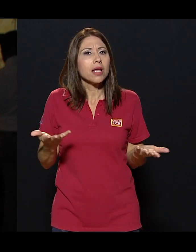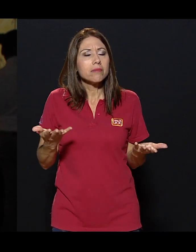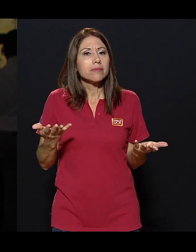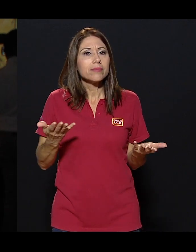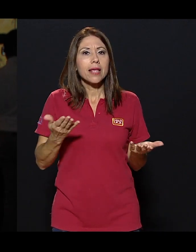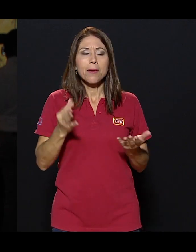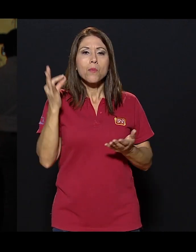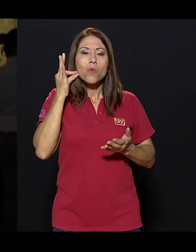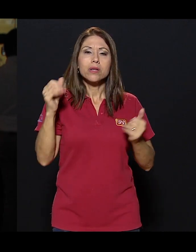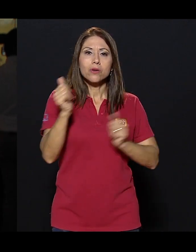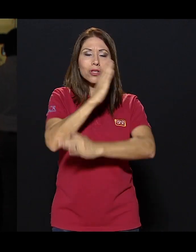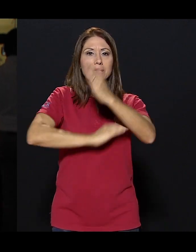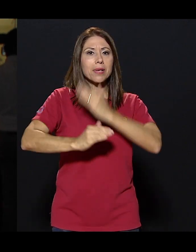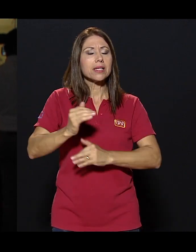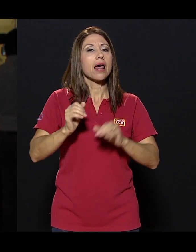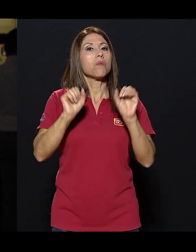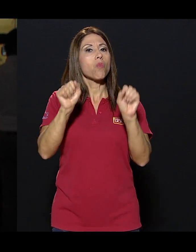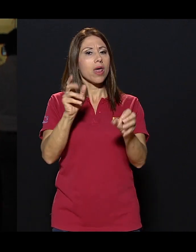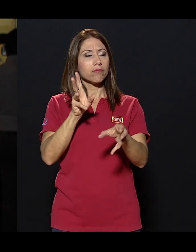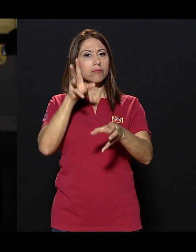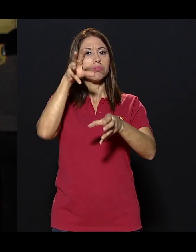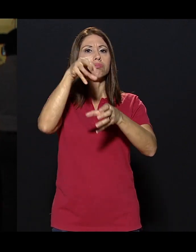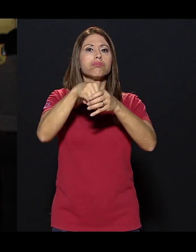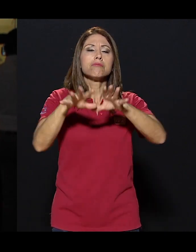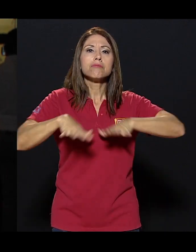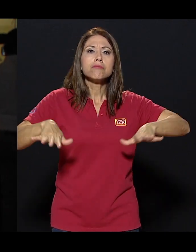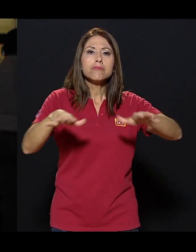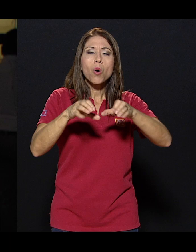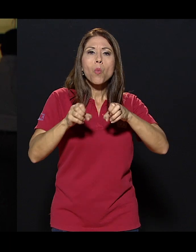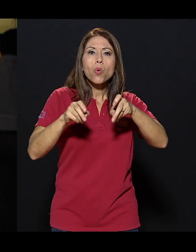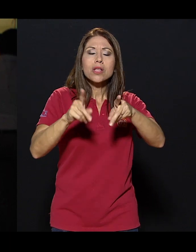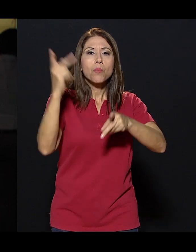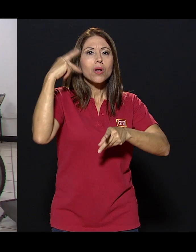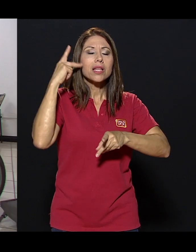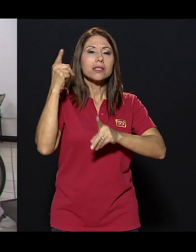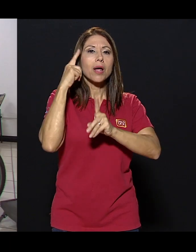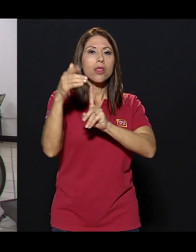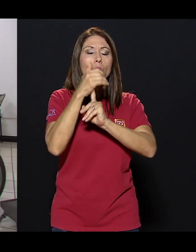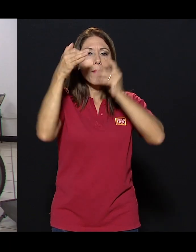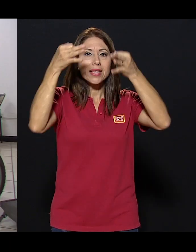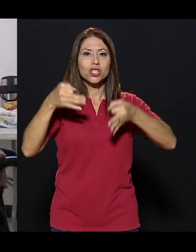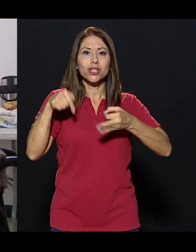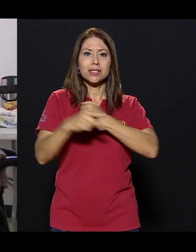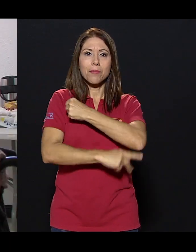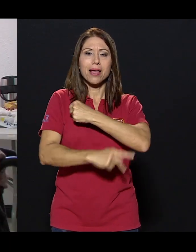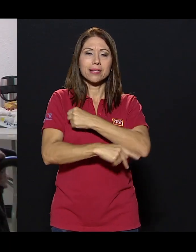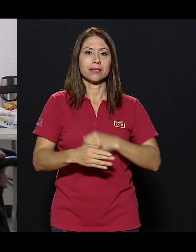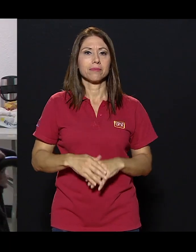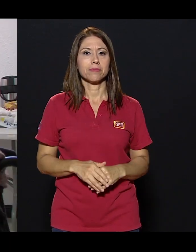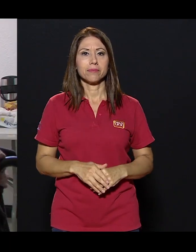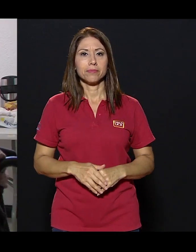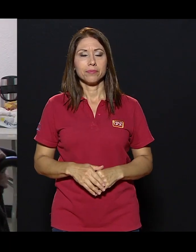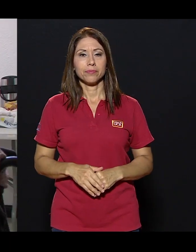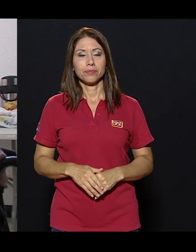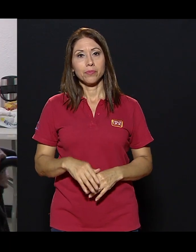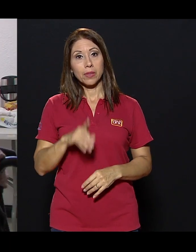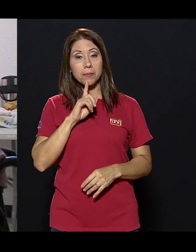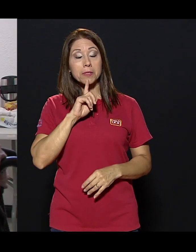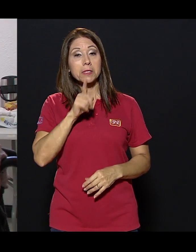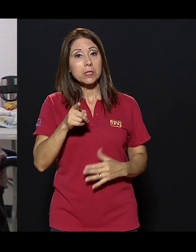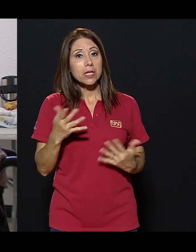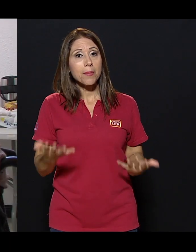vez más lo que queremos es que las mujeres con discapacidad se inserten en los espacios políticos de toma de decisión de este